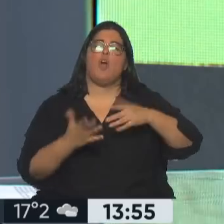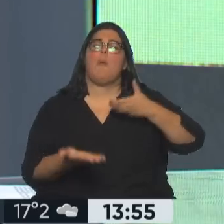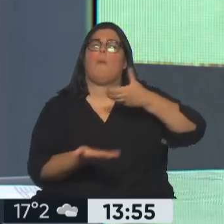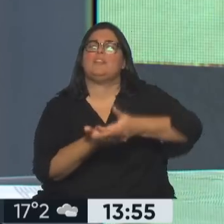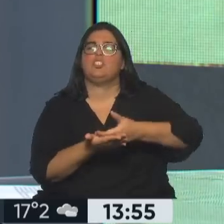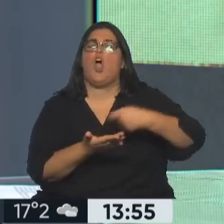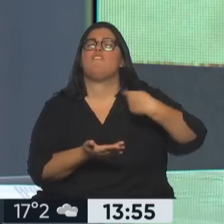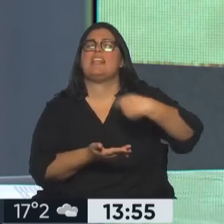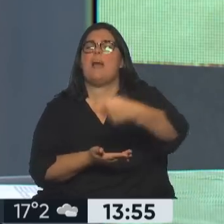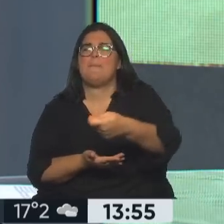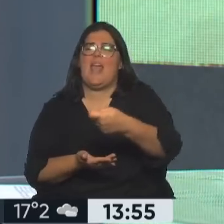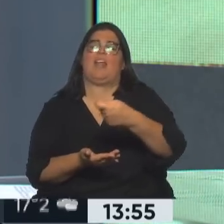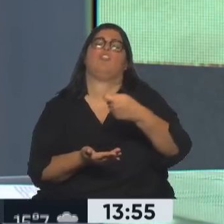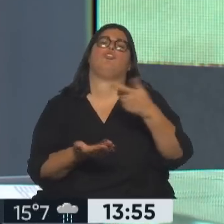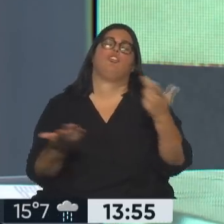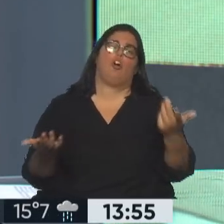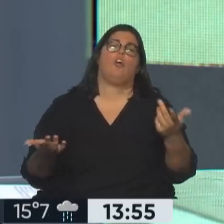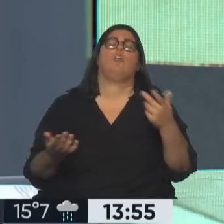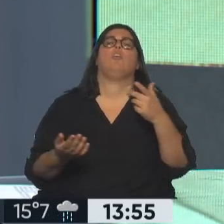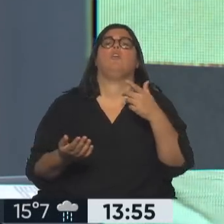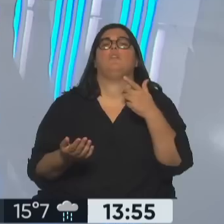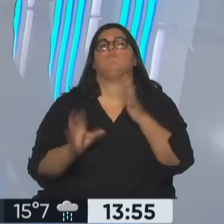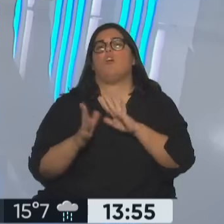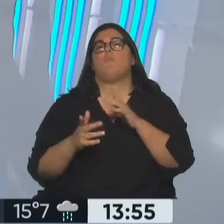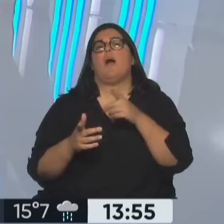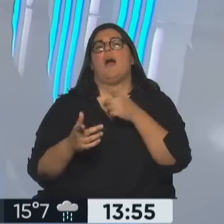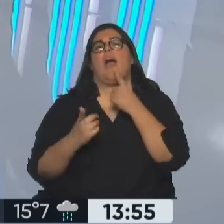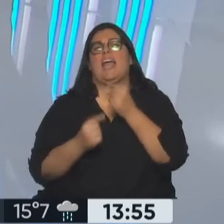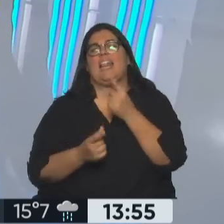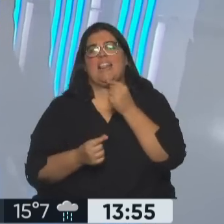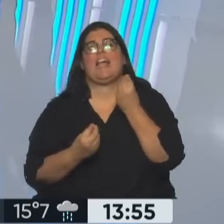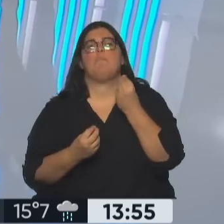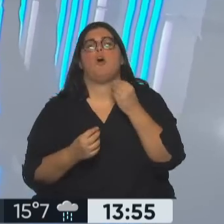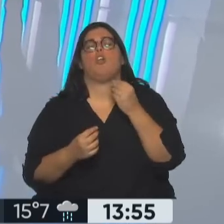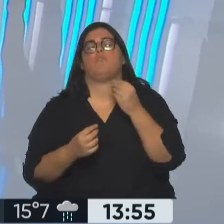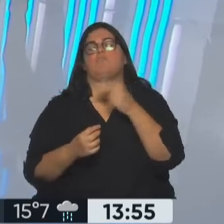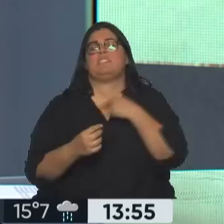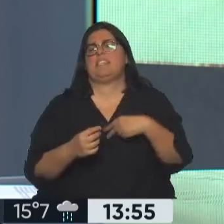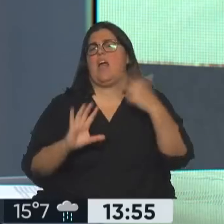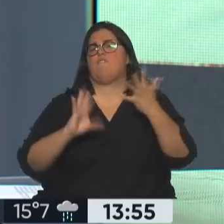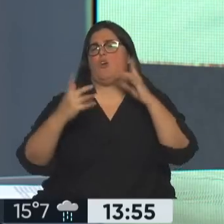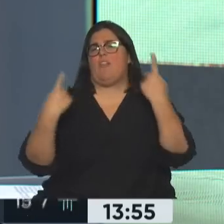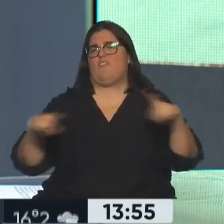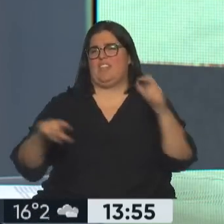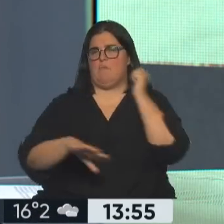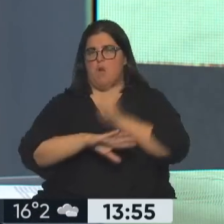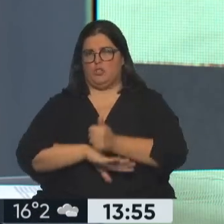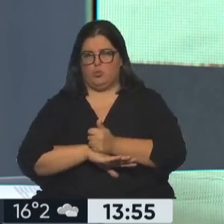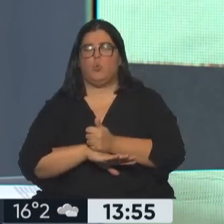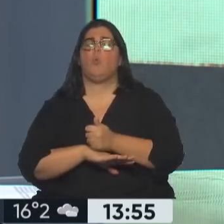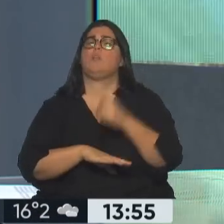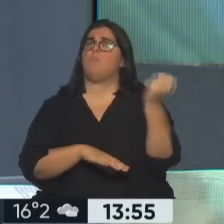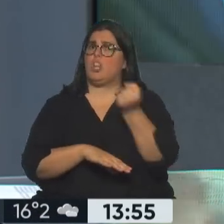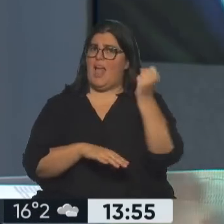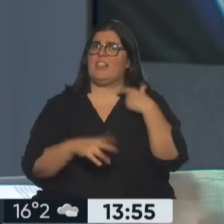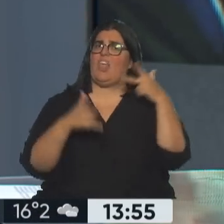inversiones o de financiamiento, ¿no?, y planteando al menos que viene con otra postura, así que me parece interesante también destacar la presencia de